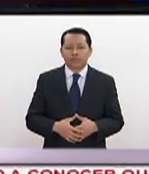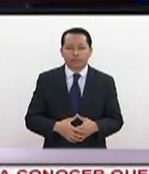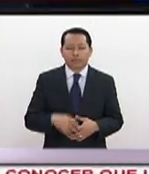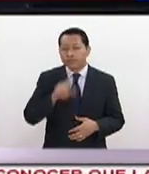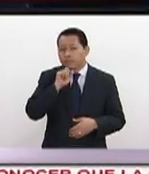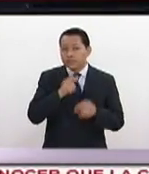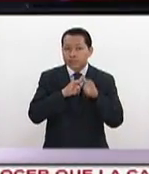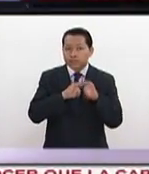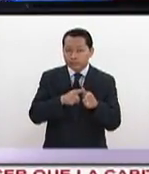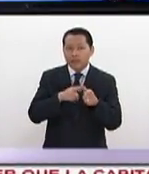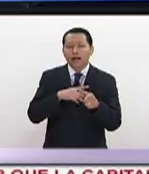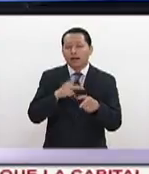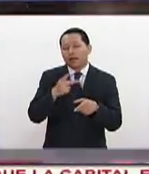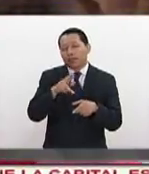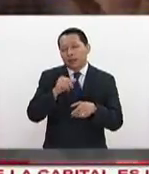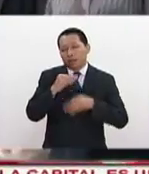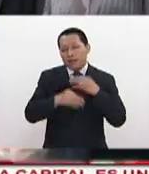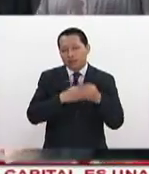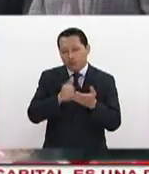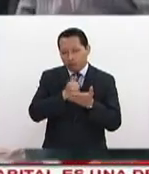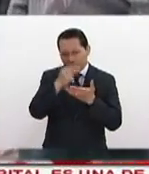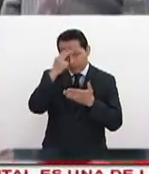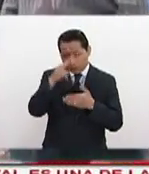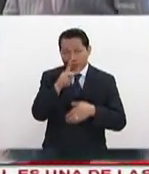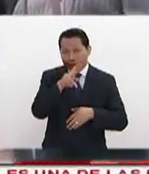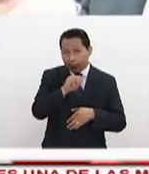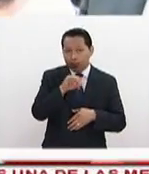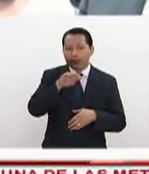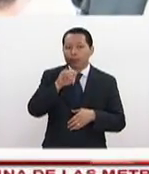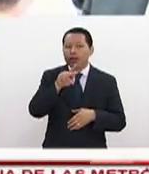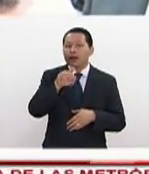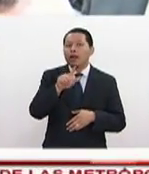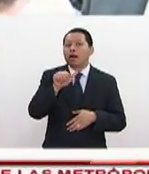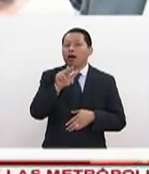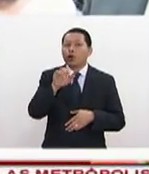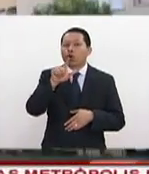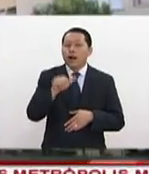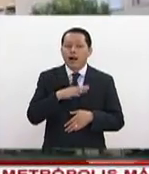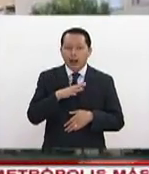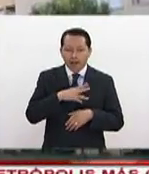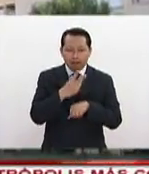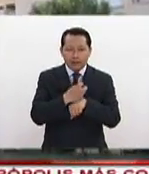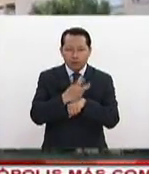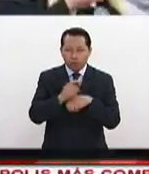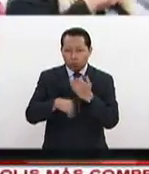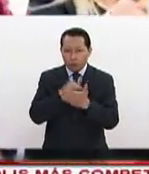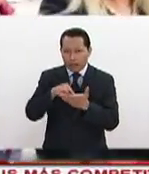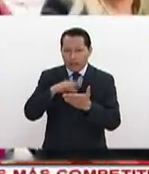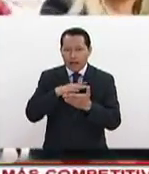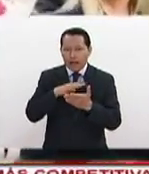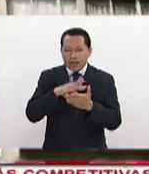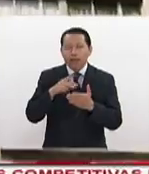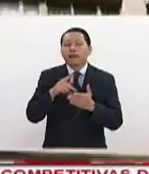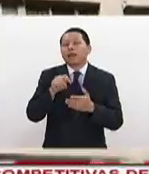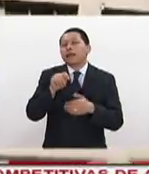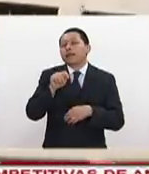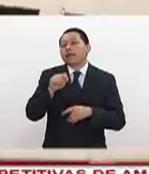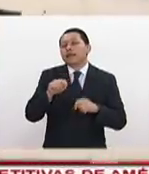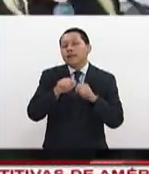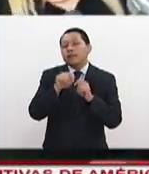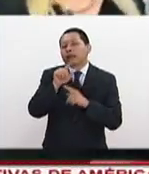Así continúan las precampañas en la Ciudad de México. El aspirante del PRI, Miquel Arriola, hizo un recorrido por la segunda sección de la unidad habitacional